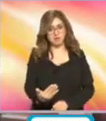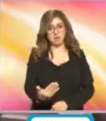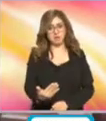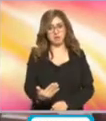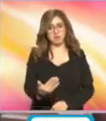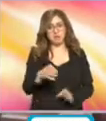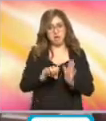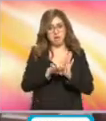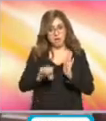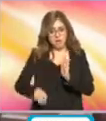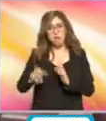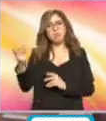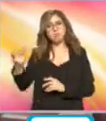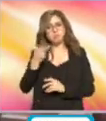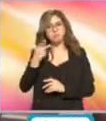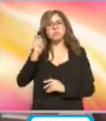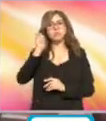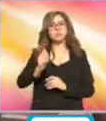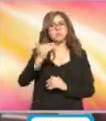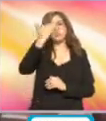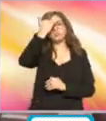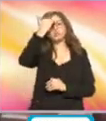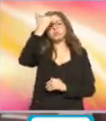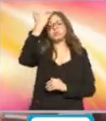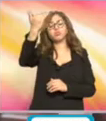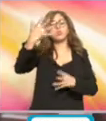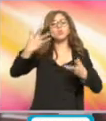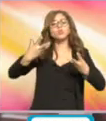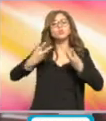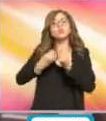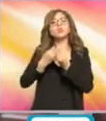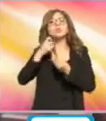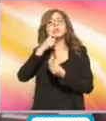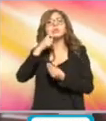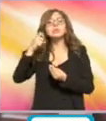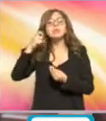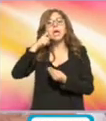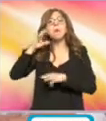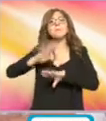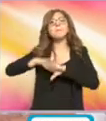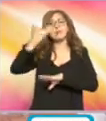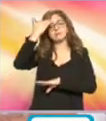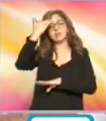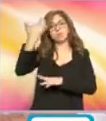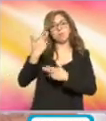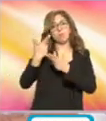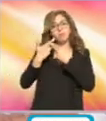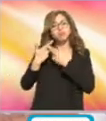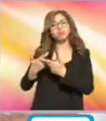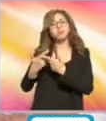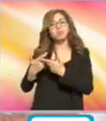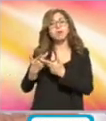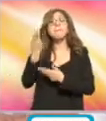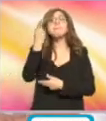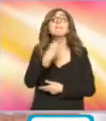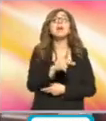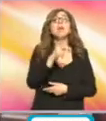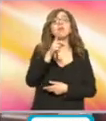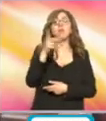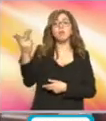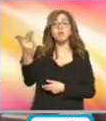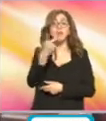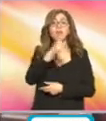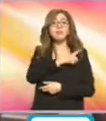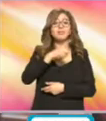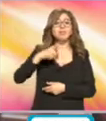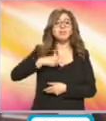evidentemente muy conveniente porque la duración de la relación o del coito puede ser Sí. mucho más grande. Yo diría que muy importante aprender a